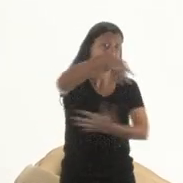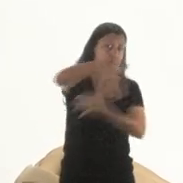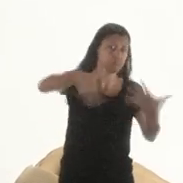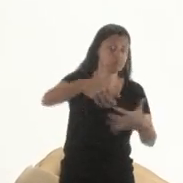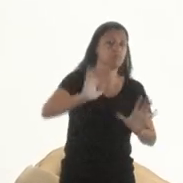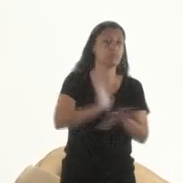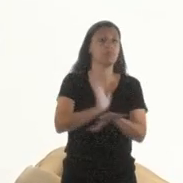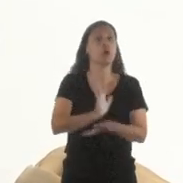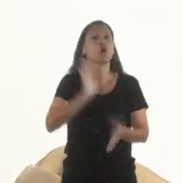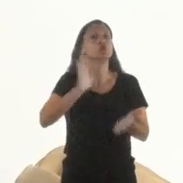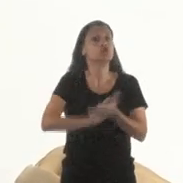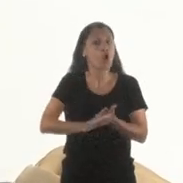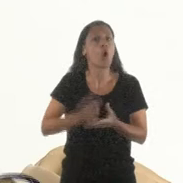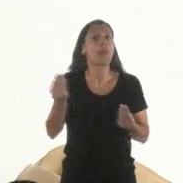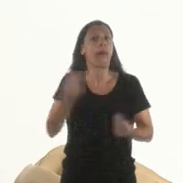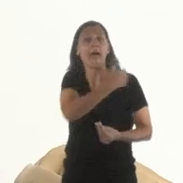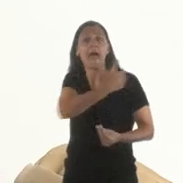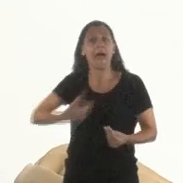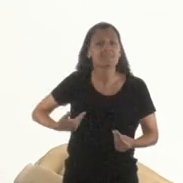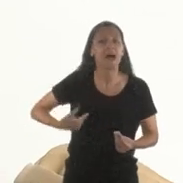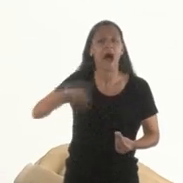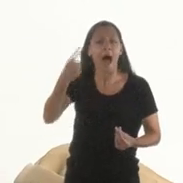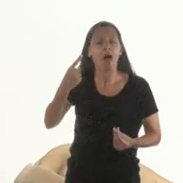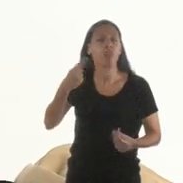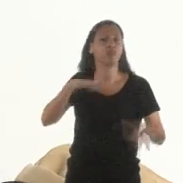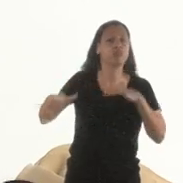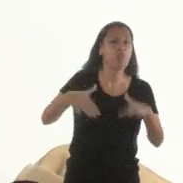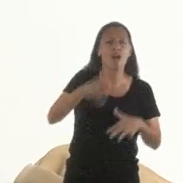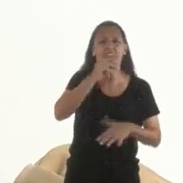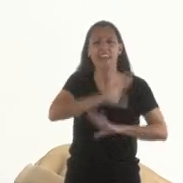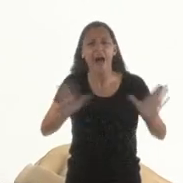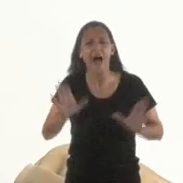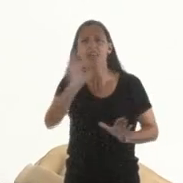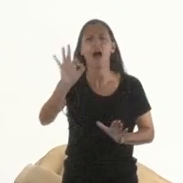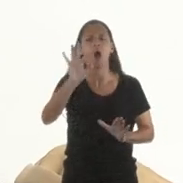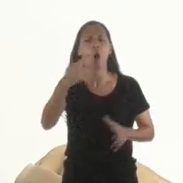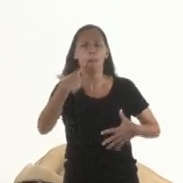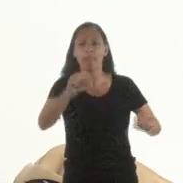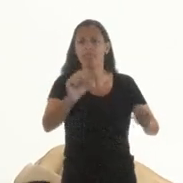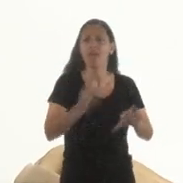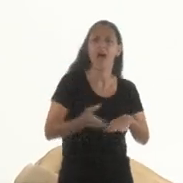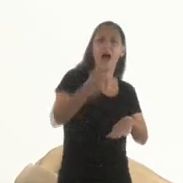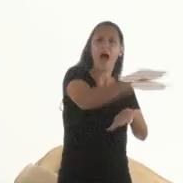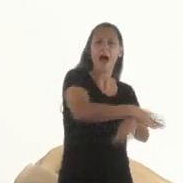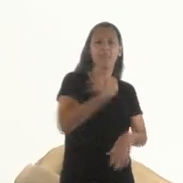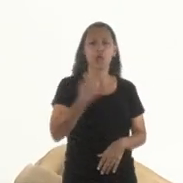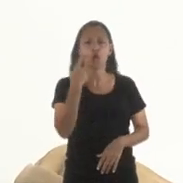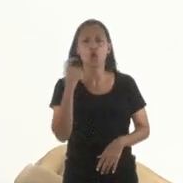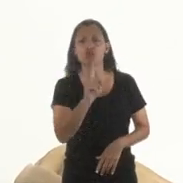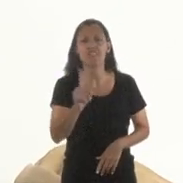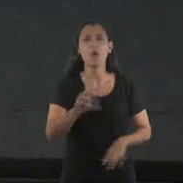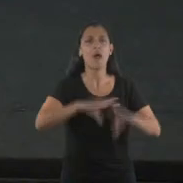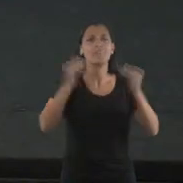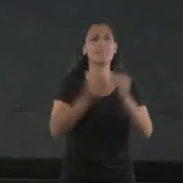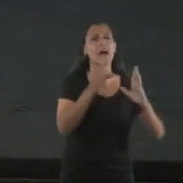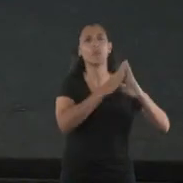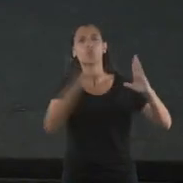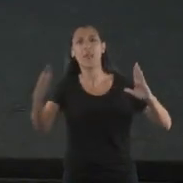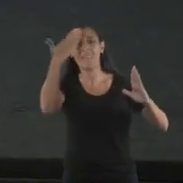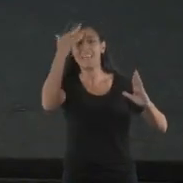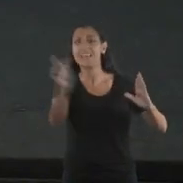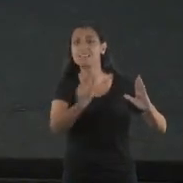la inacción del Estado y distintos organismos del Estado que no detectaron el maltrato en 15 meses, ¿no?